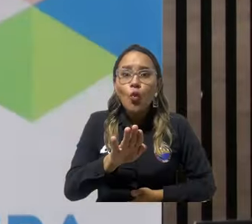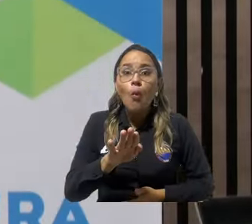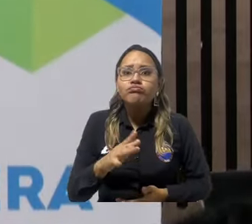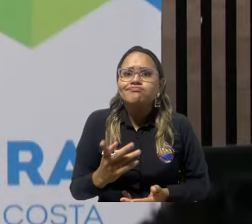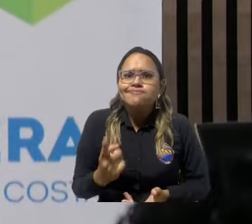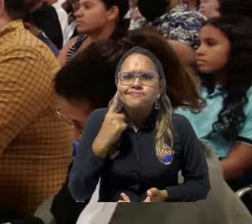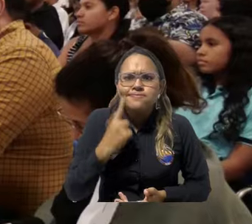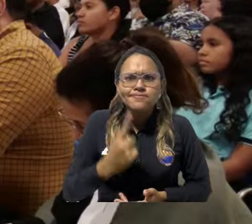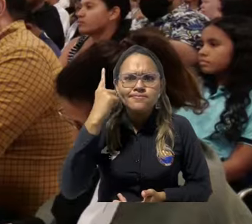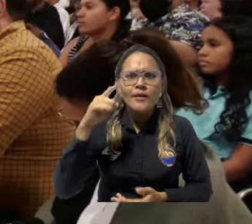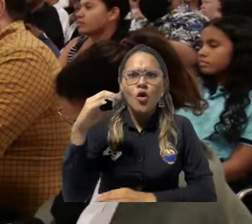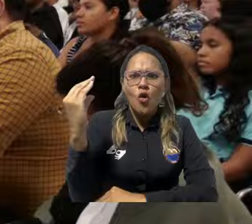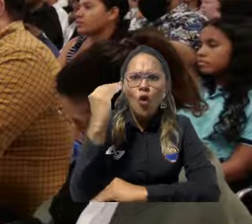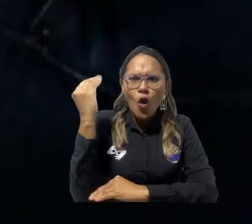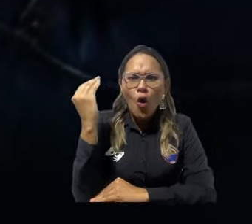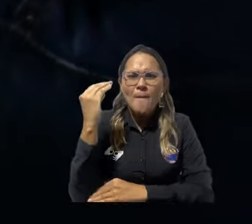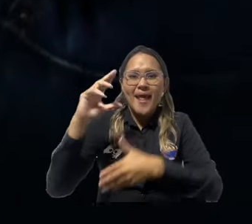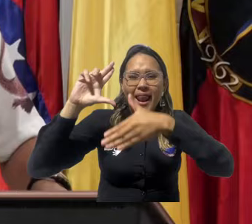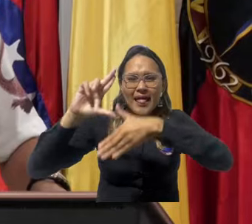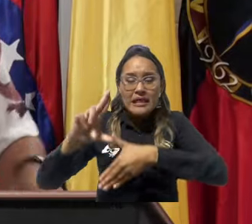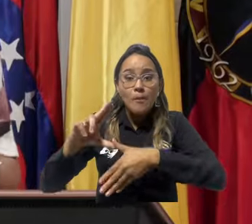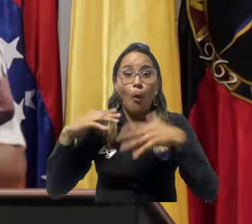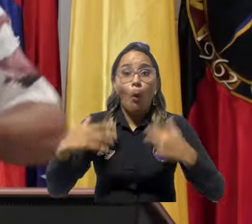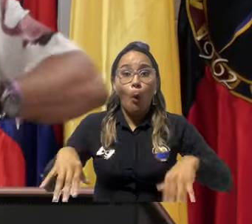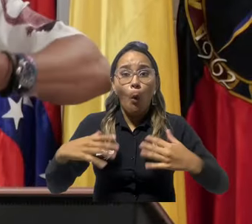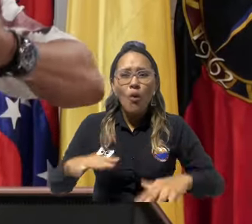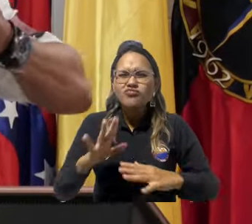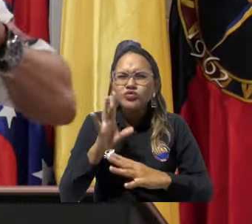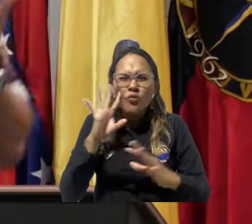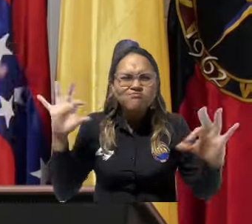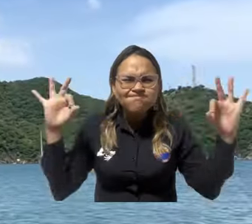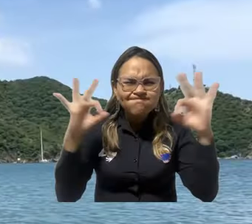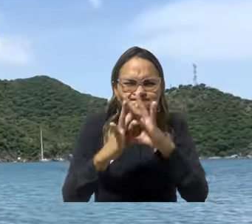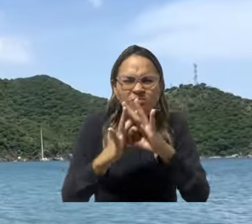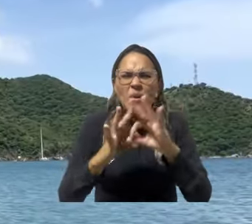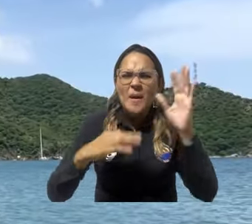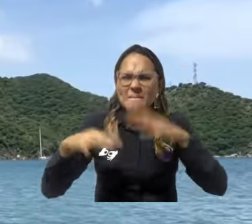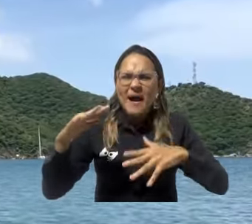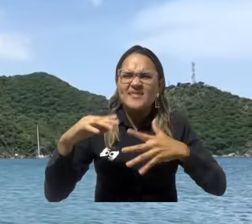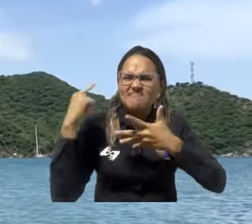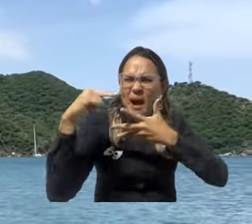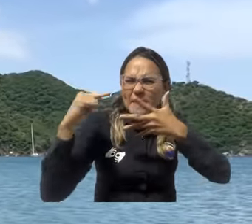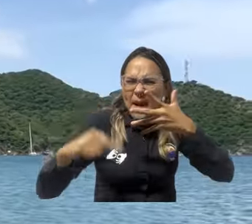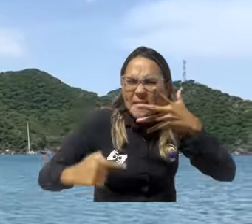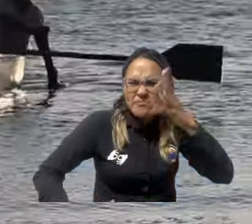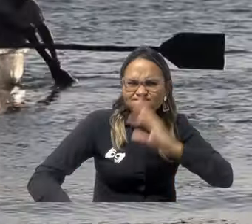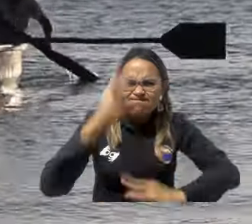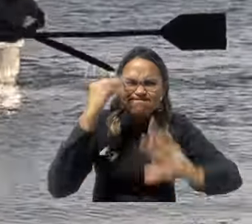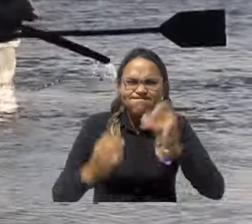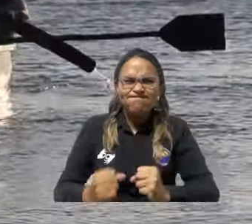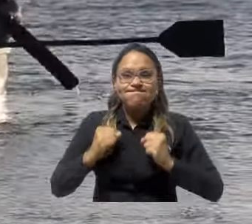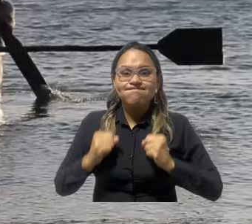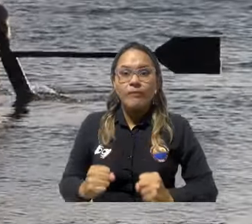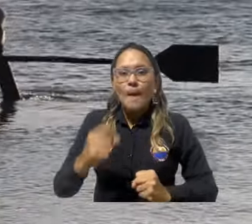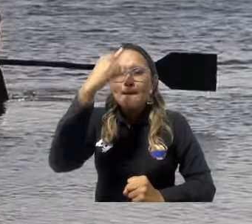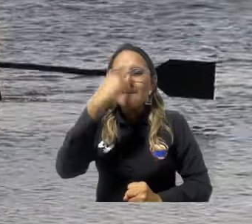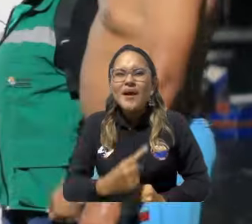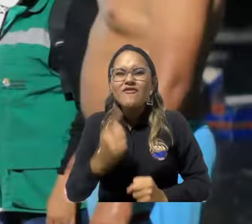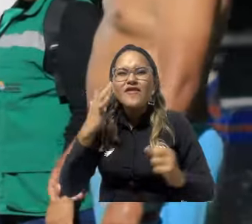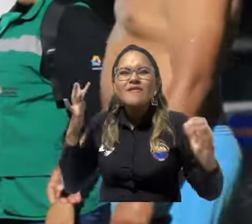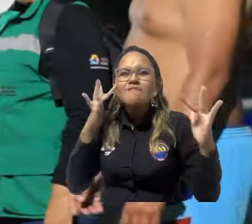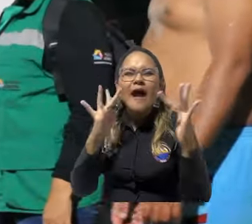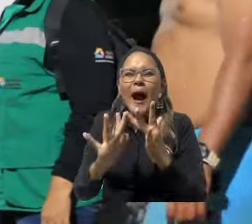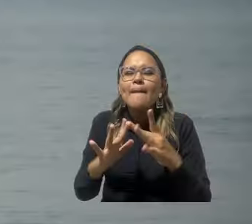Esta unidad académica única en Colombia y en Latinoamérica tiene un enfoque formativo integral e interdisciplinar. Su perfil profesional